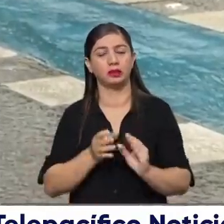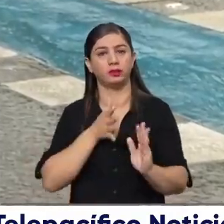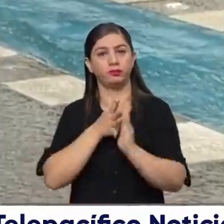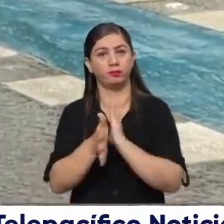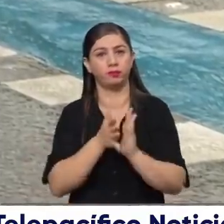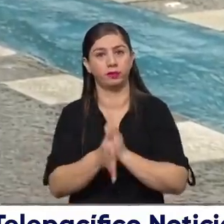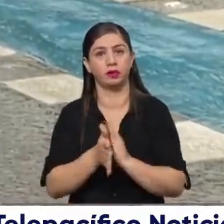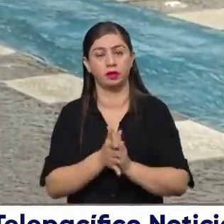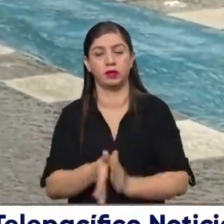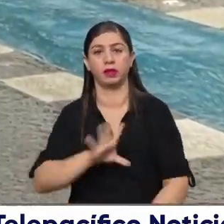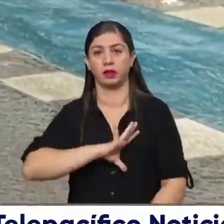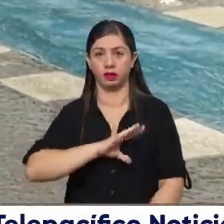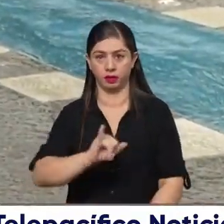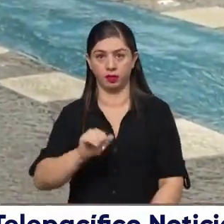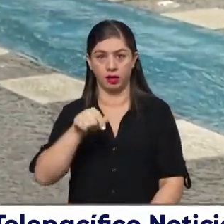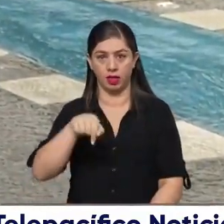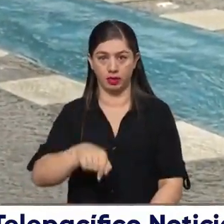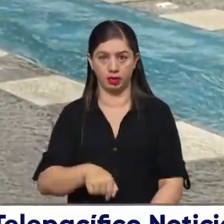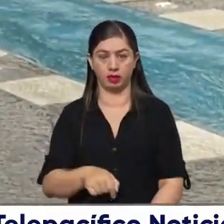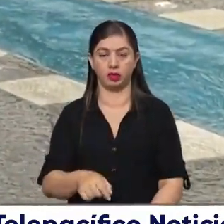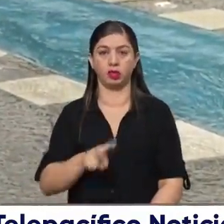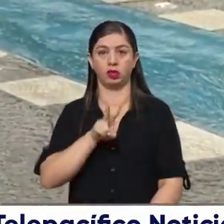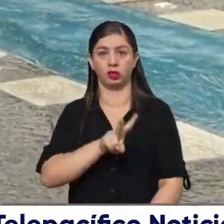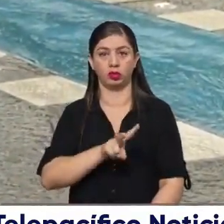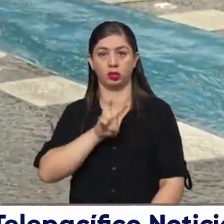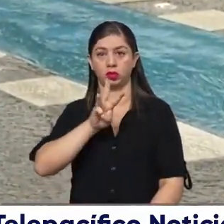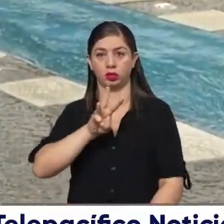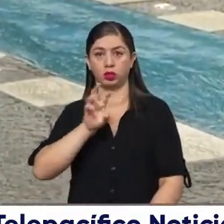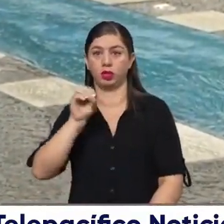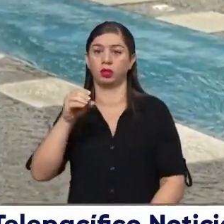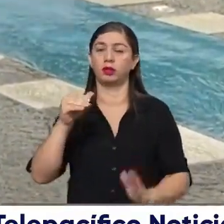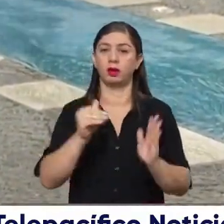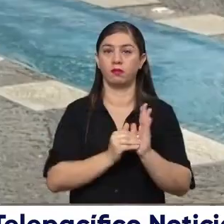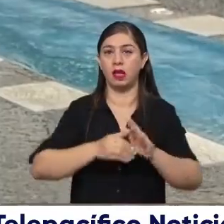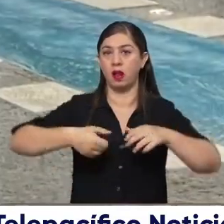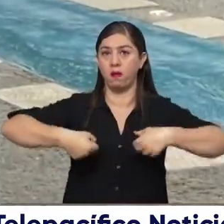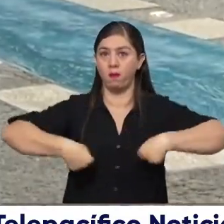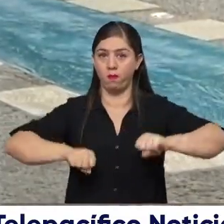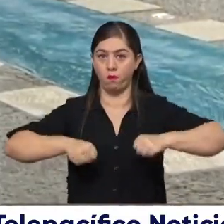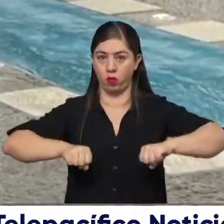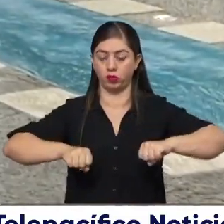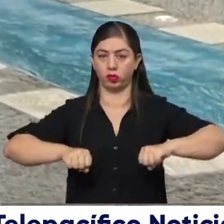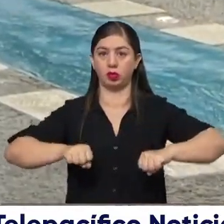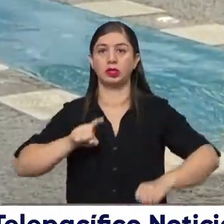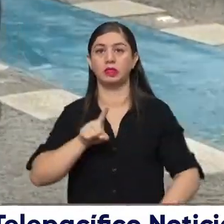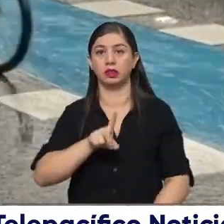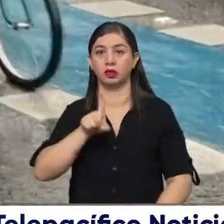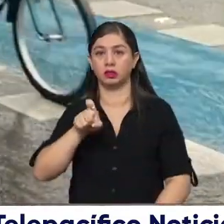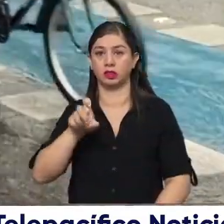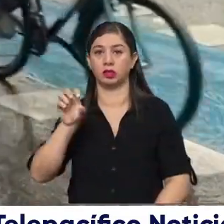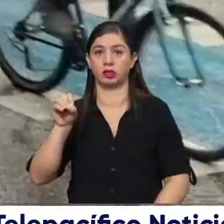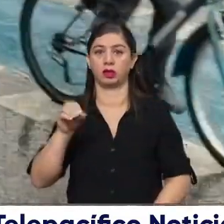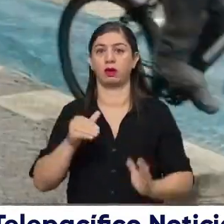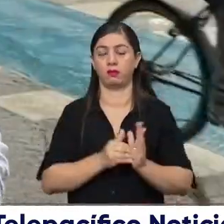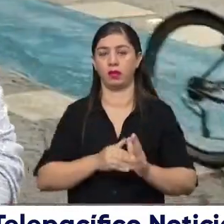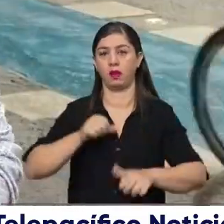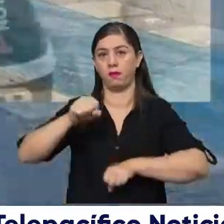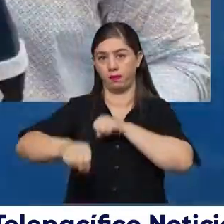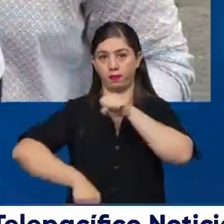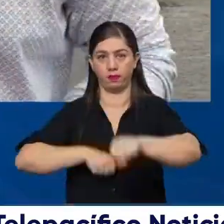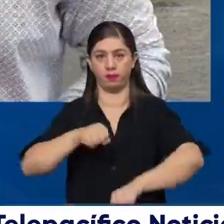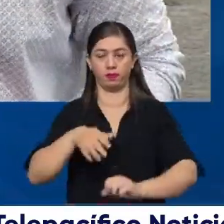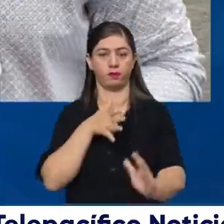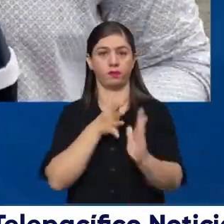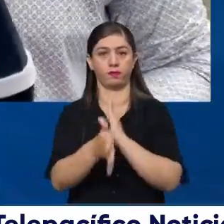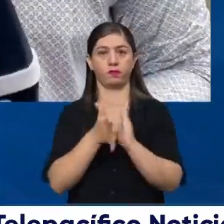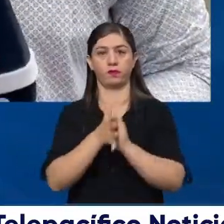en cali en la capital vallecaucana existen 230 mil motos y alrededor de 160.000 bicicletas está toda la información que les